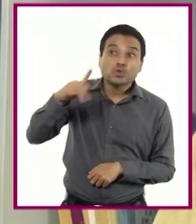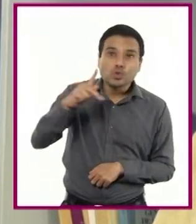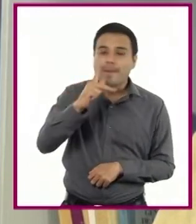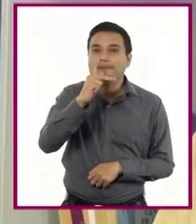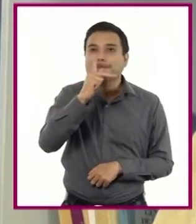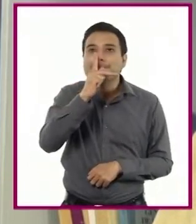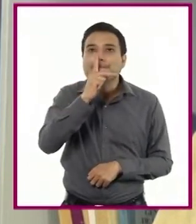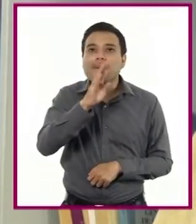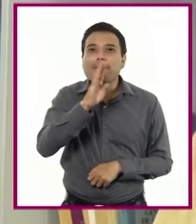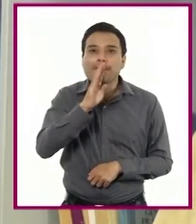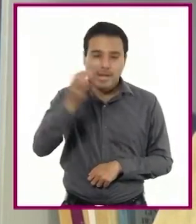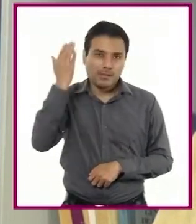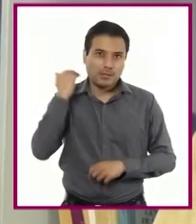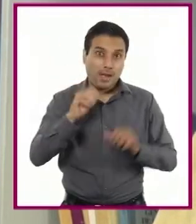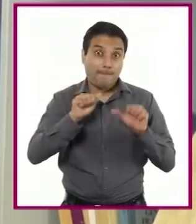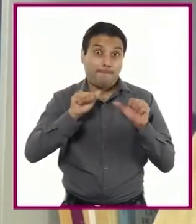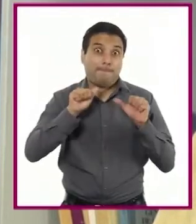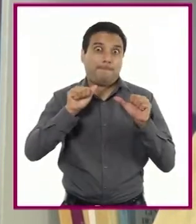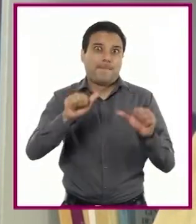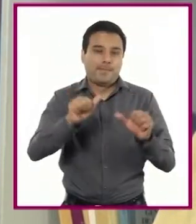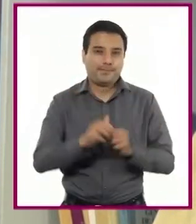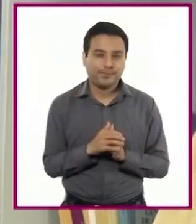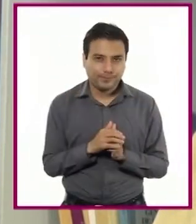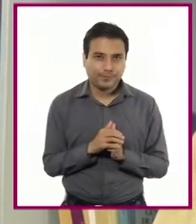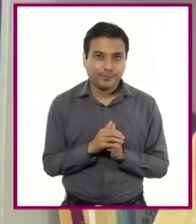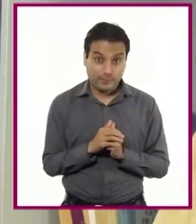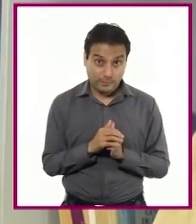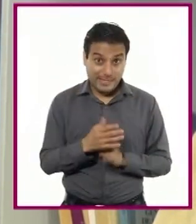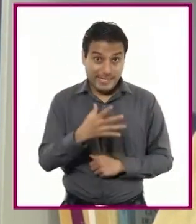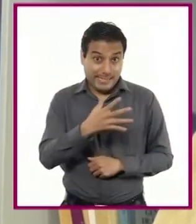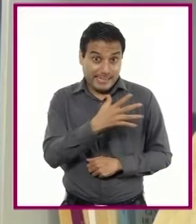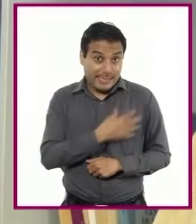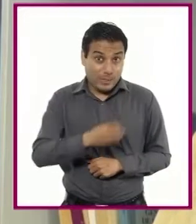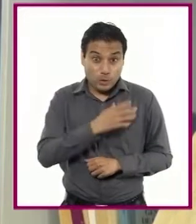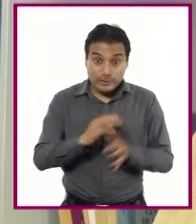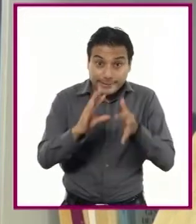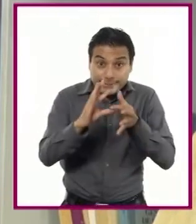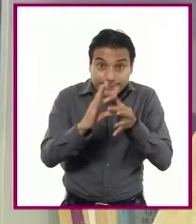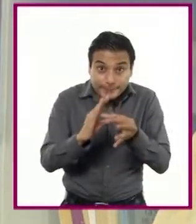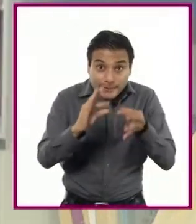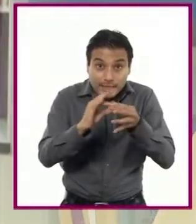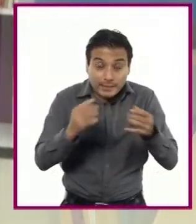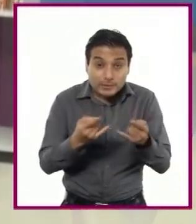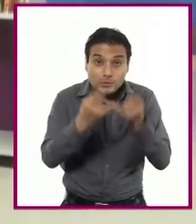sobrevivientes, insistían en no compartir con sus hijos el pasado.